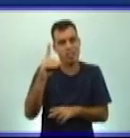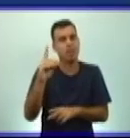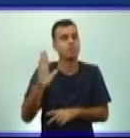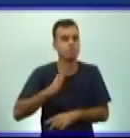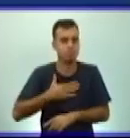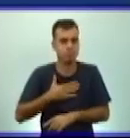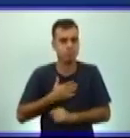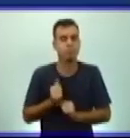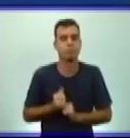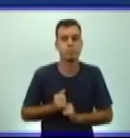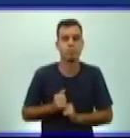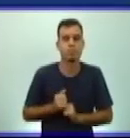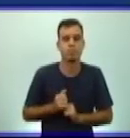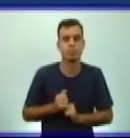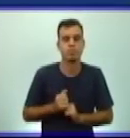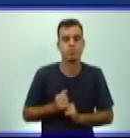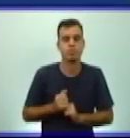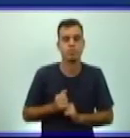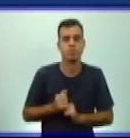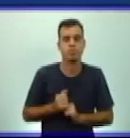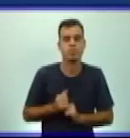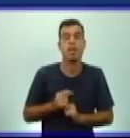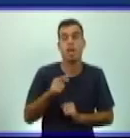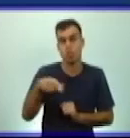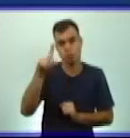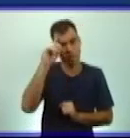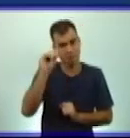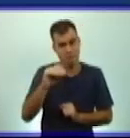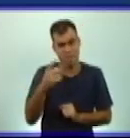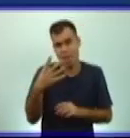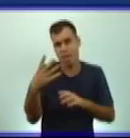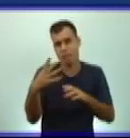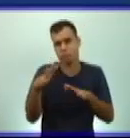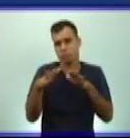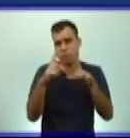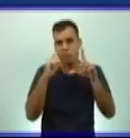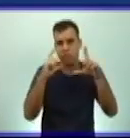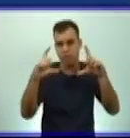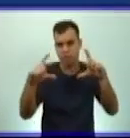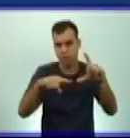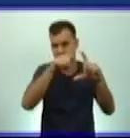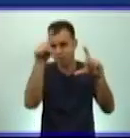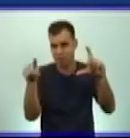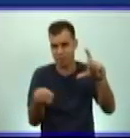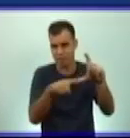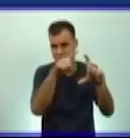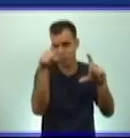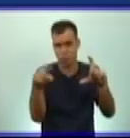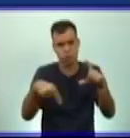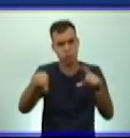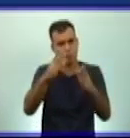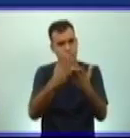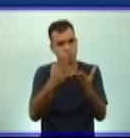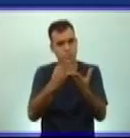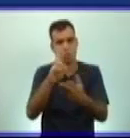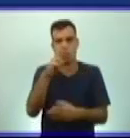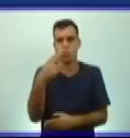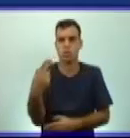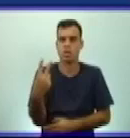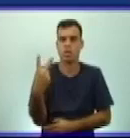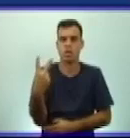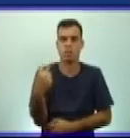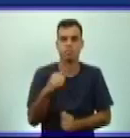es algo que ustedes conocen del movimiento circunferencial o del movimiento circular uniforme que estudiaron en la unidad número